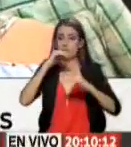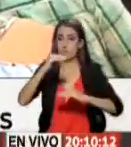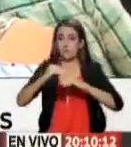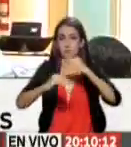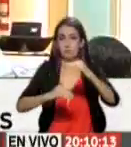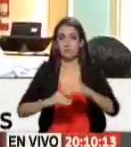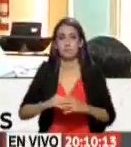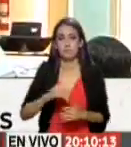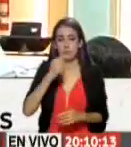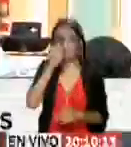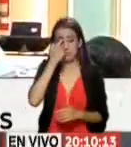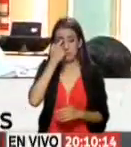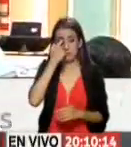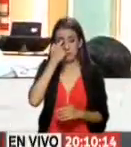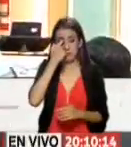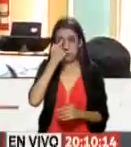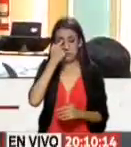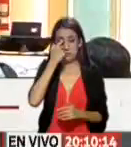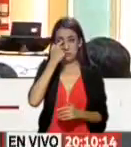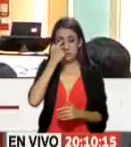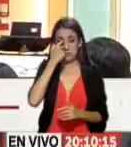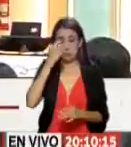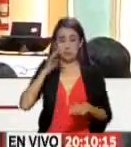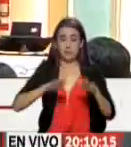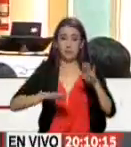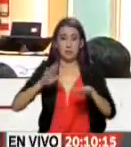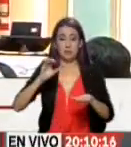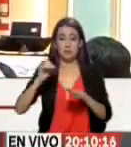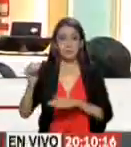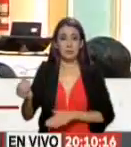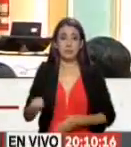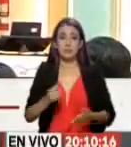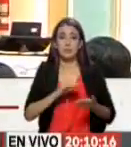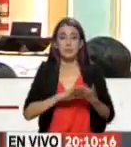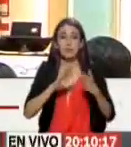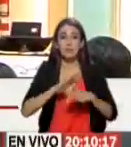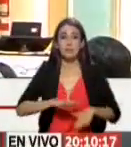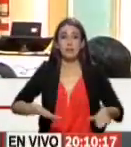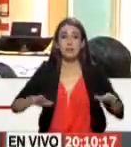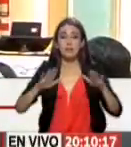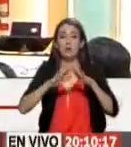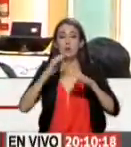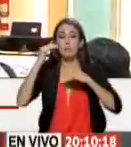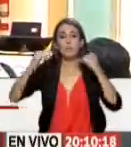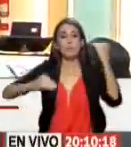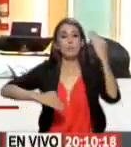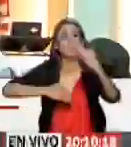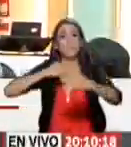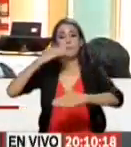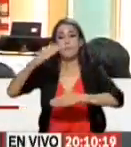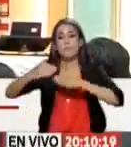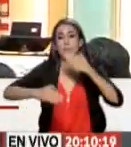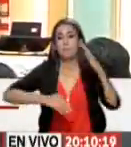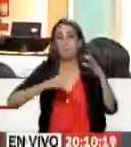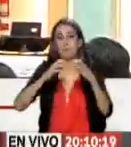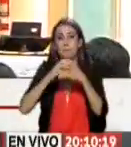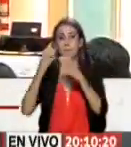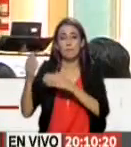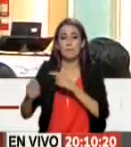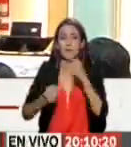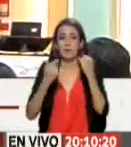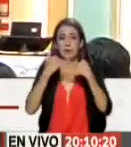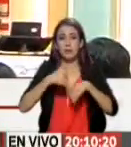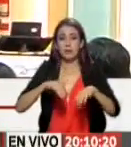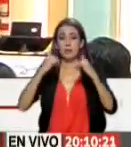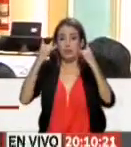seguir. Los términos adecuados le llamamos debida diligencia, es decir, un proceso mediante el cual podemos definir el perfil, sea